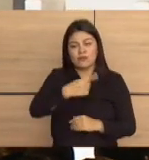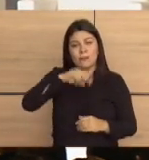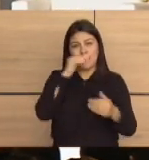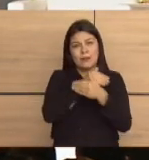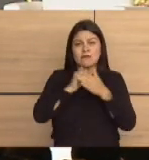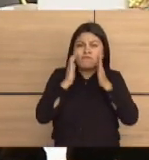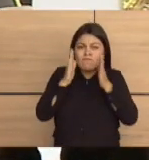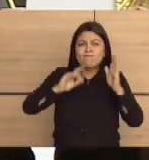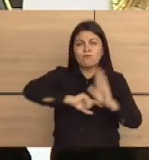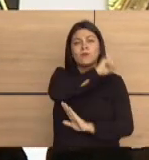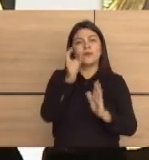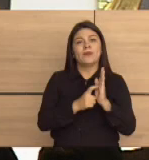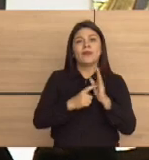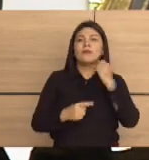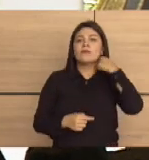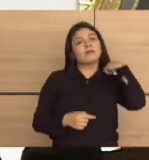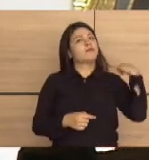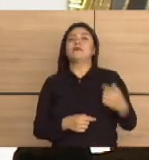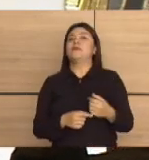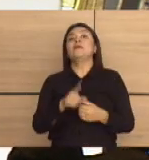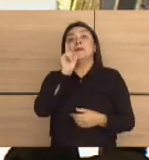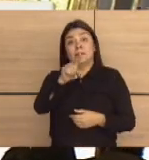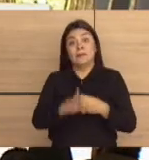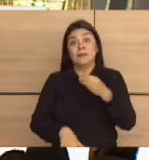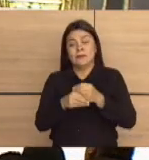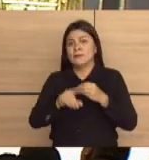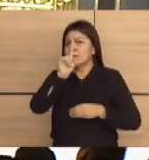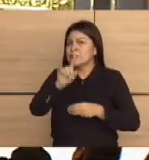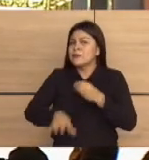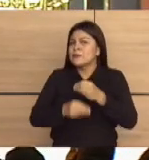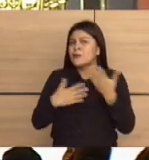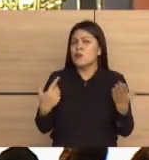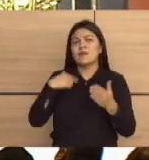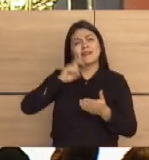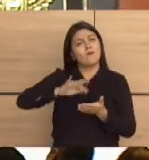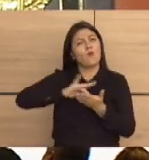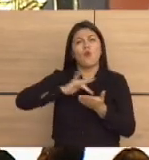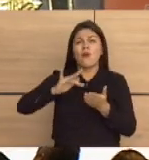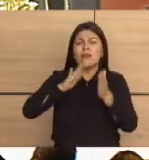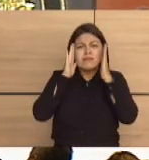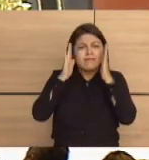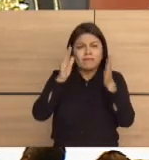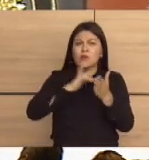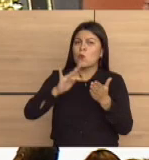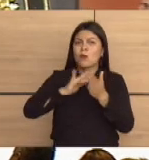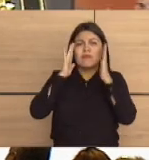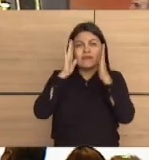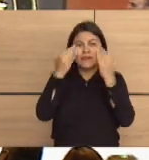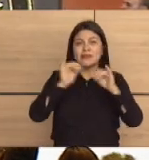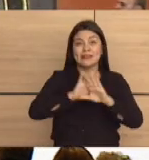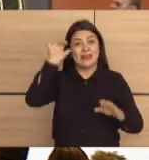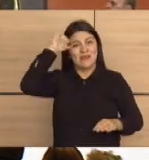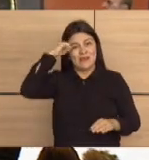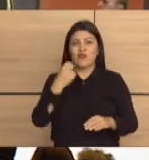integral. Y a eso le sumamos la urgente tarea para nivelar esos dos carriles de